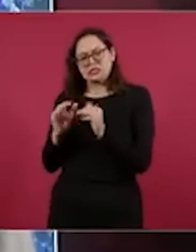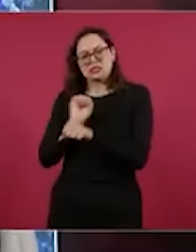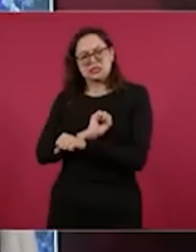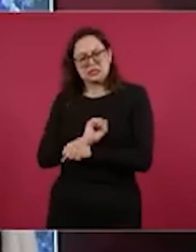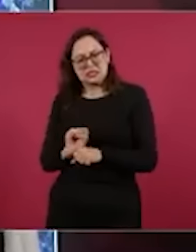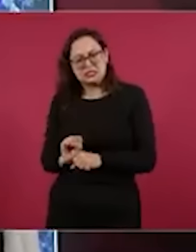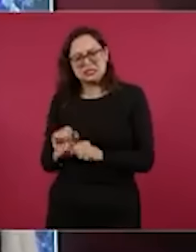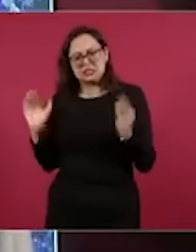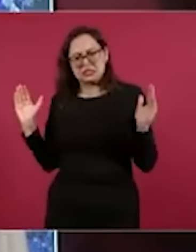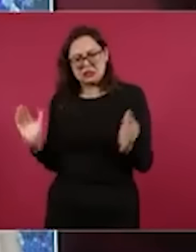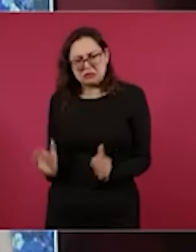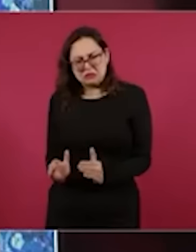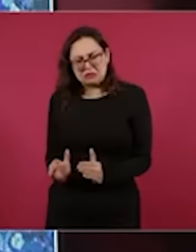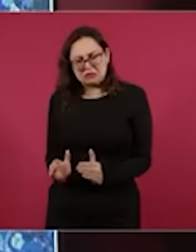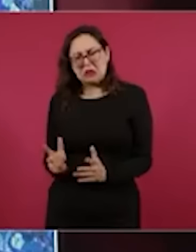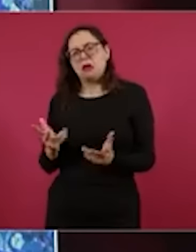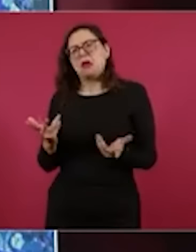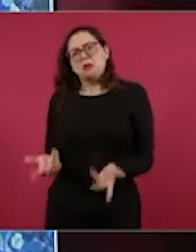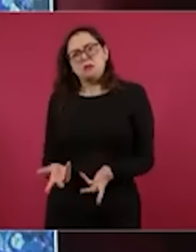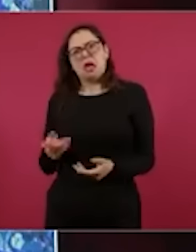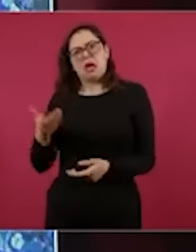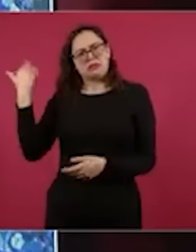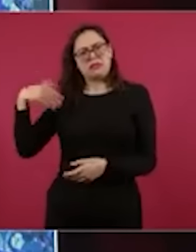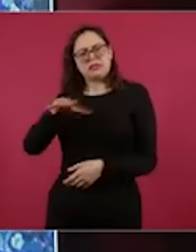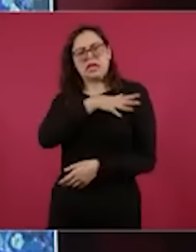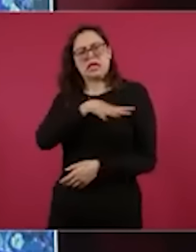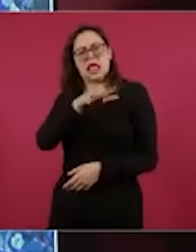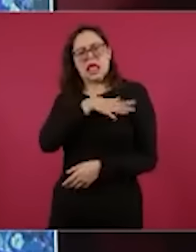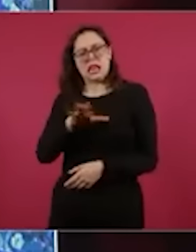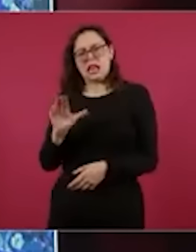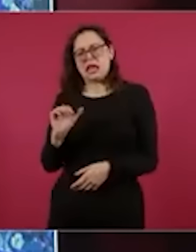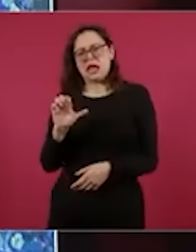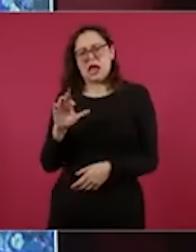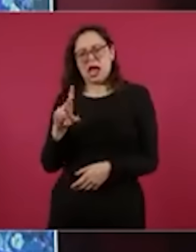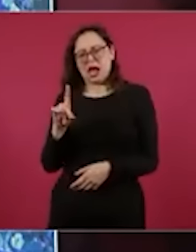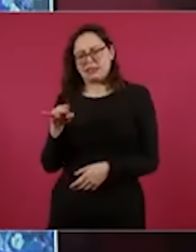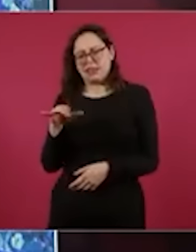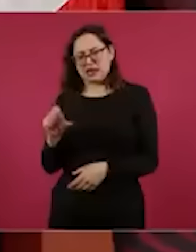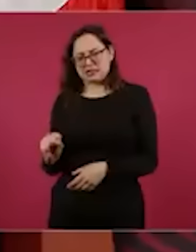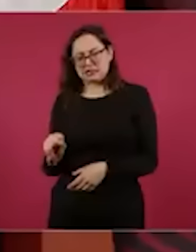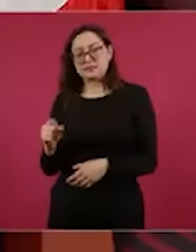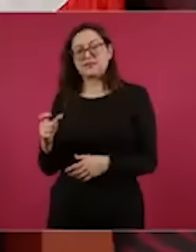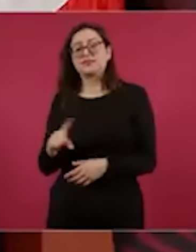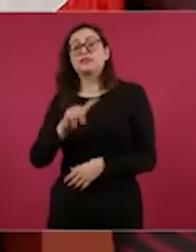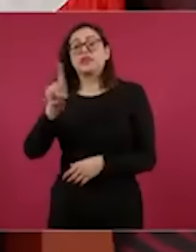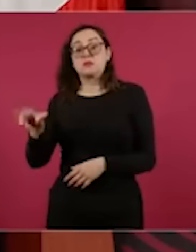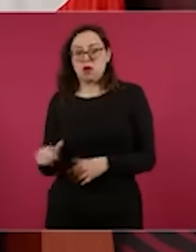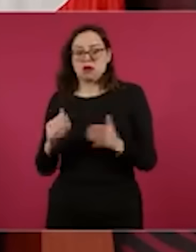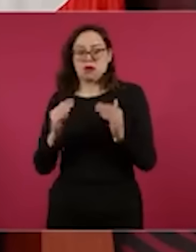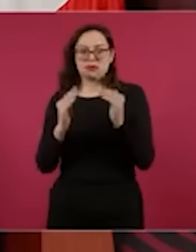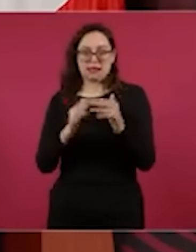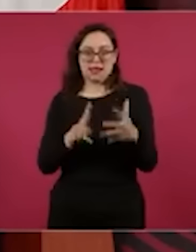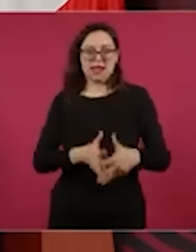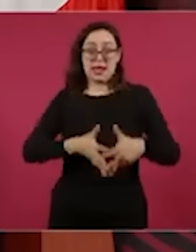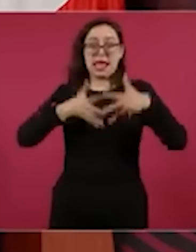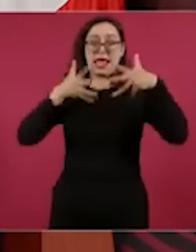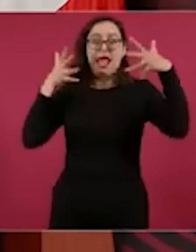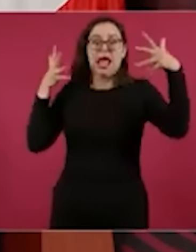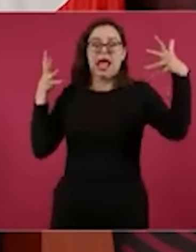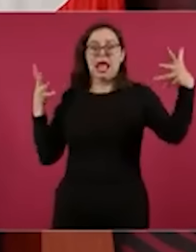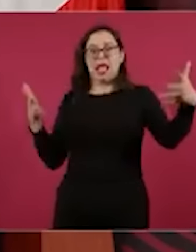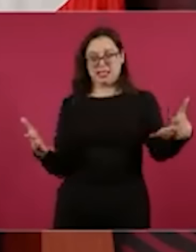van a encontrar pinos. Se llama así porque era el bosque donde conoció a doña Amalia. Y es ahí donde se funda esa